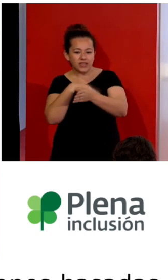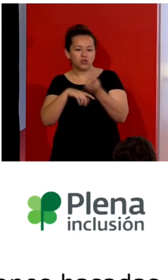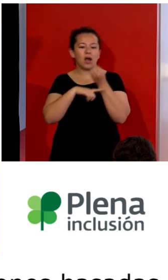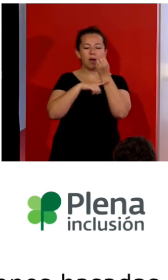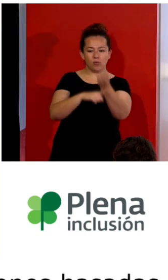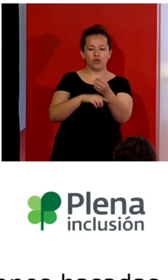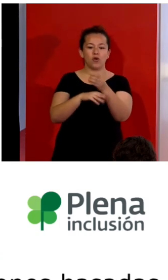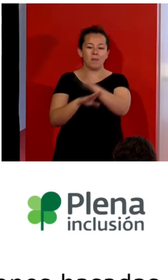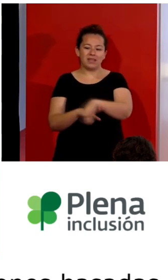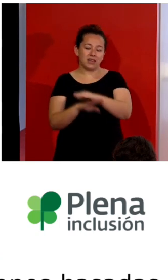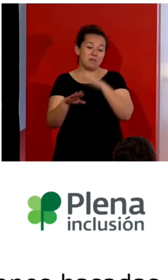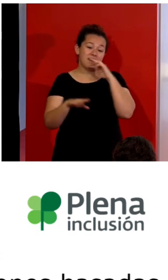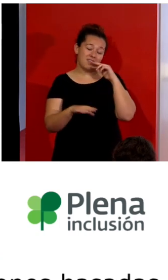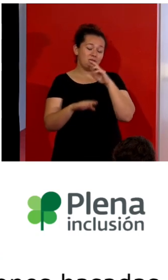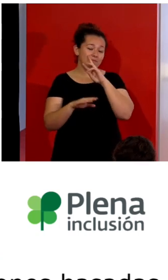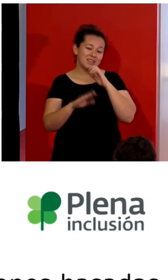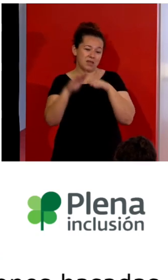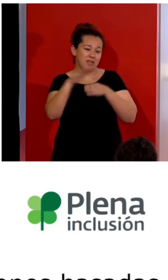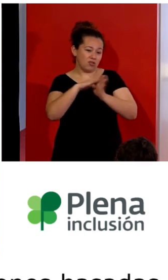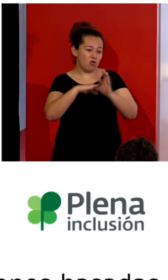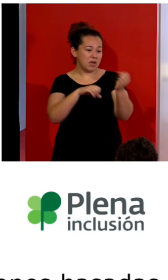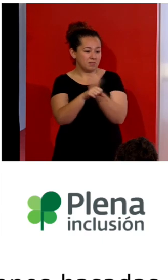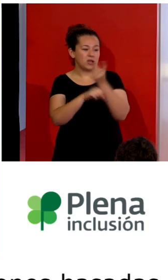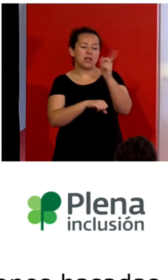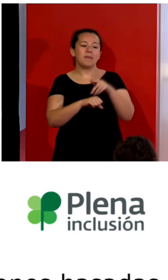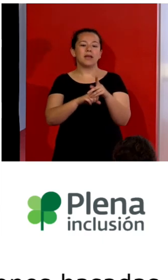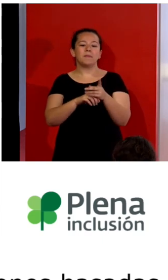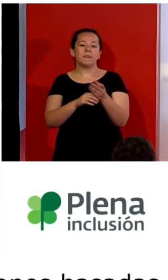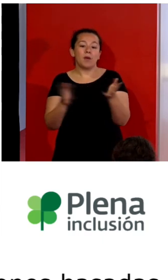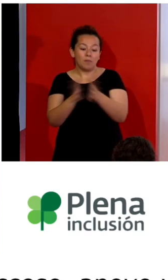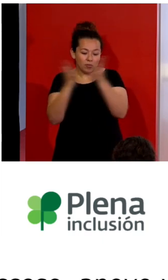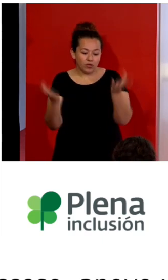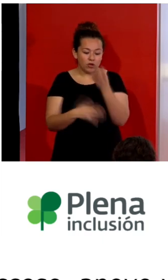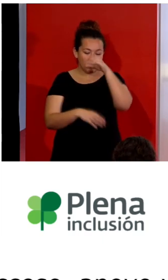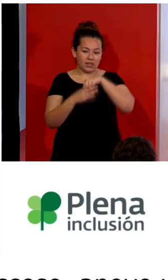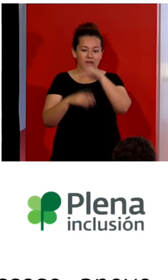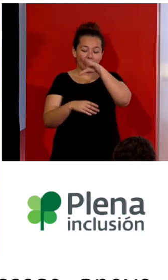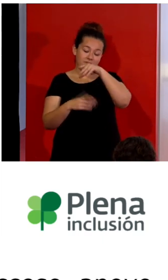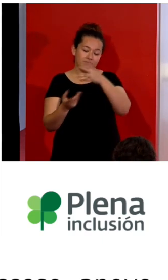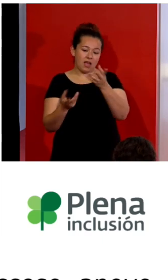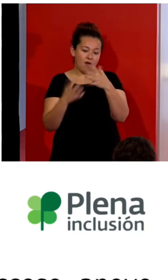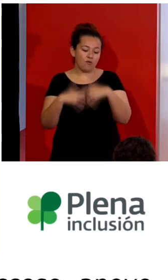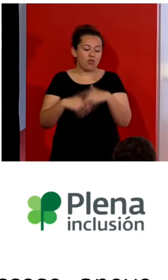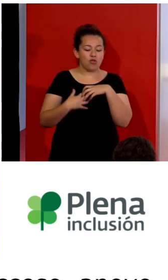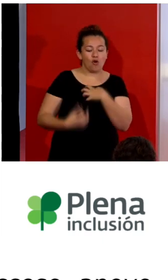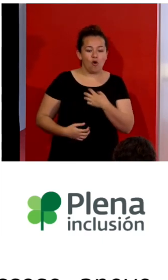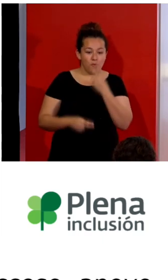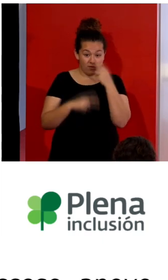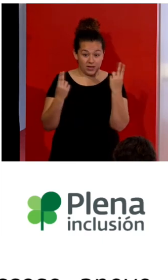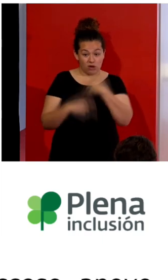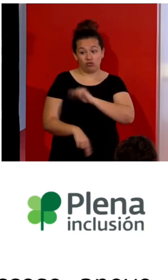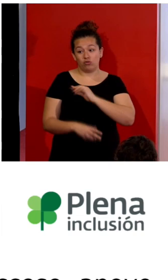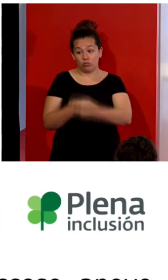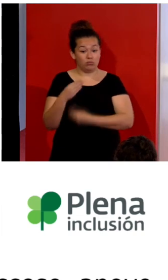al mantenimiento al empleo y a la promoción interna dentro de la función pública. Lo que hemos hecho fundamentalmente es